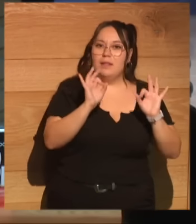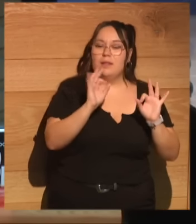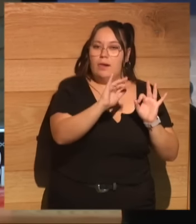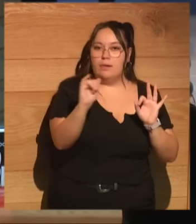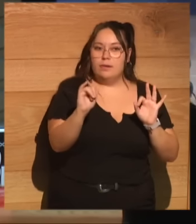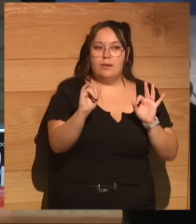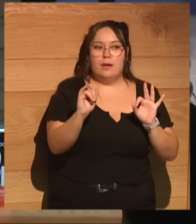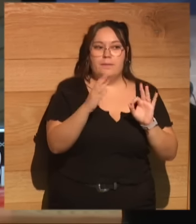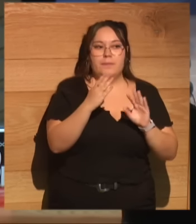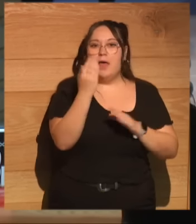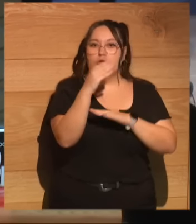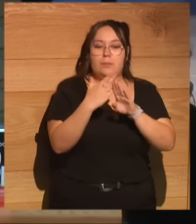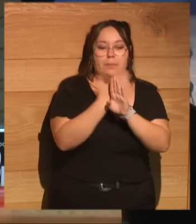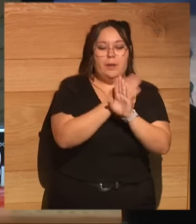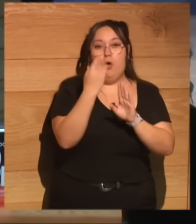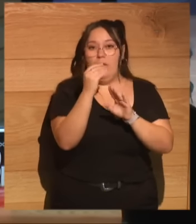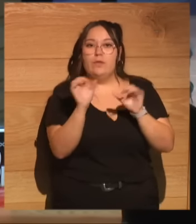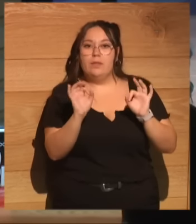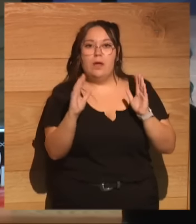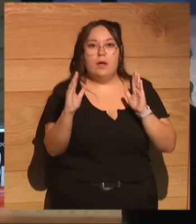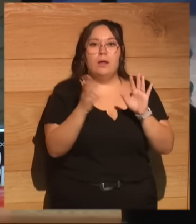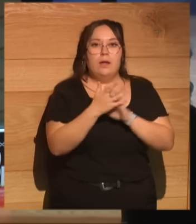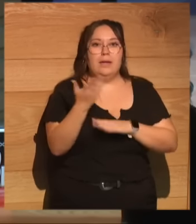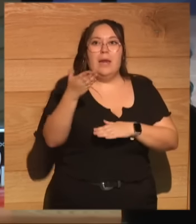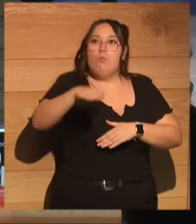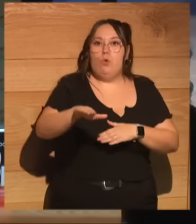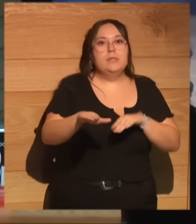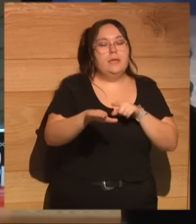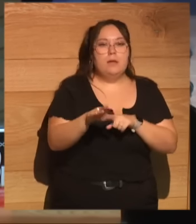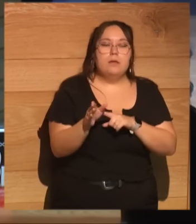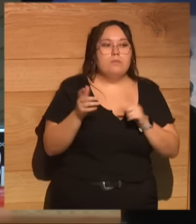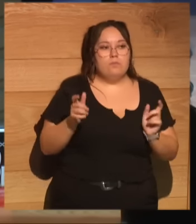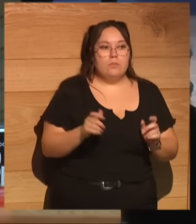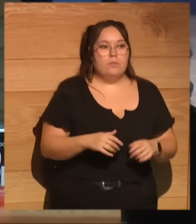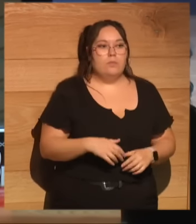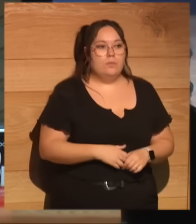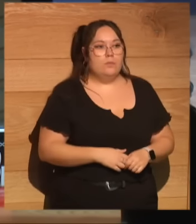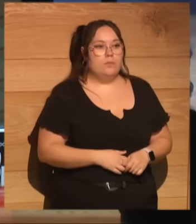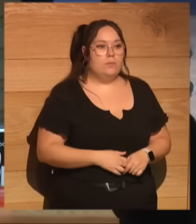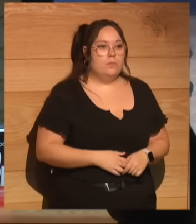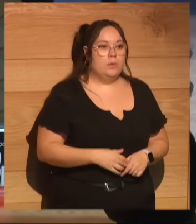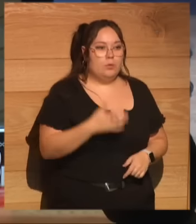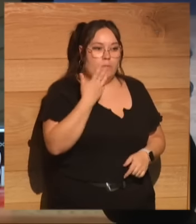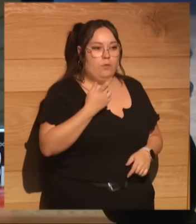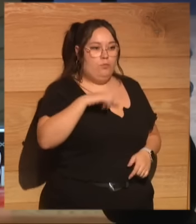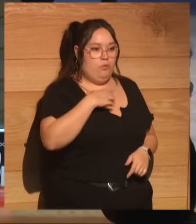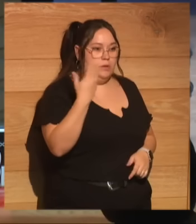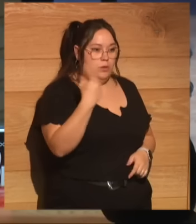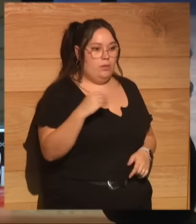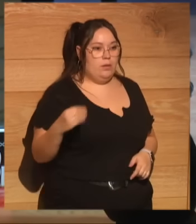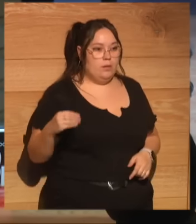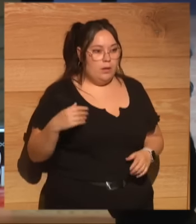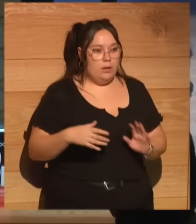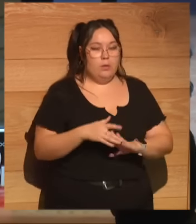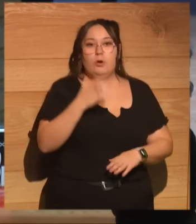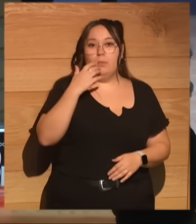Claro. De la preadolescencia o de la adolescencia, claro, en la que la muerte tiene ya desde los Byron, ¿no? Los góticos en nuestra adolescencia, claro, que luego frenemos.